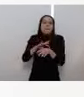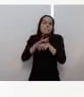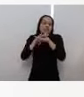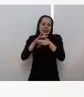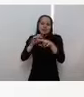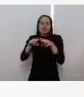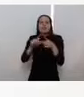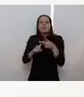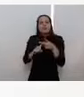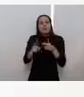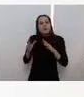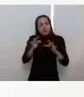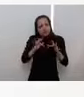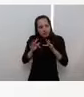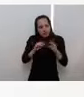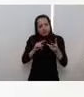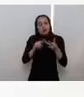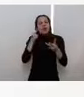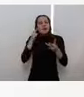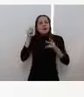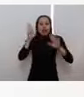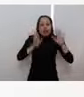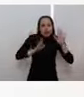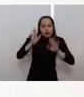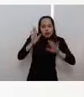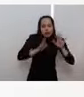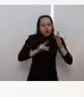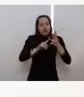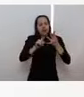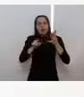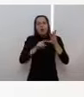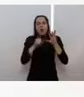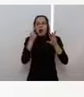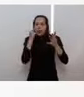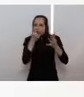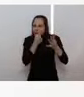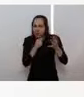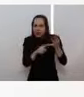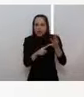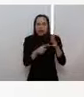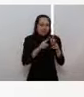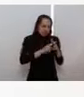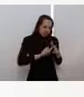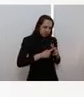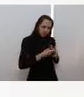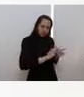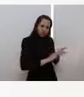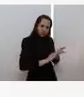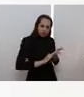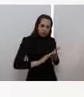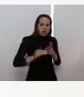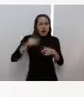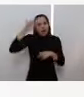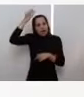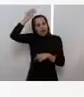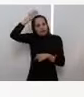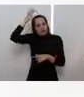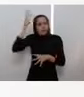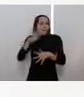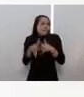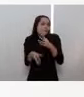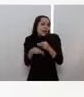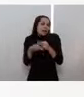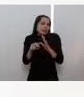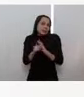fisioterapia y fonoaudiología las áreas de optometría instrumentación quirúrgica enfermería también hay opción